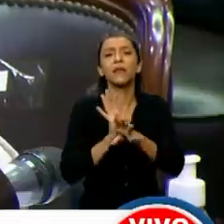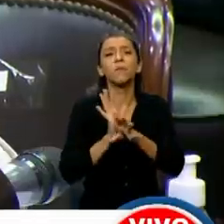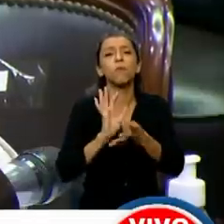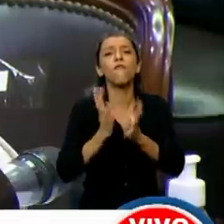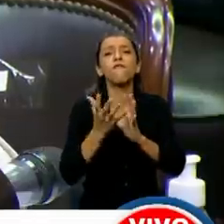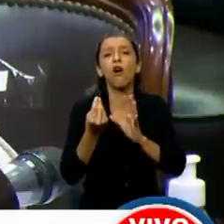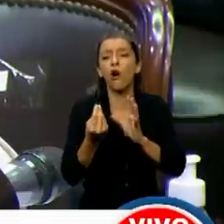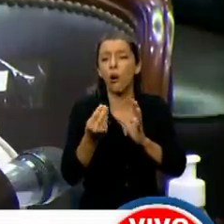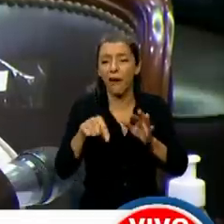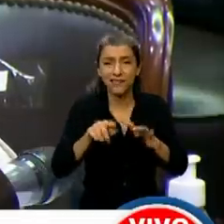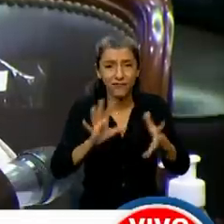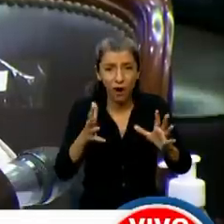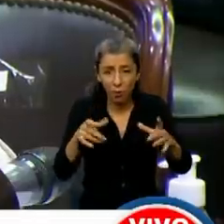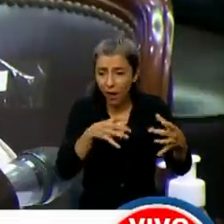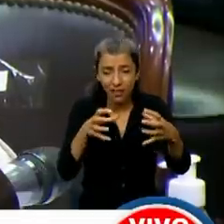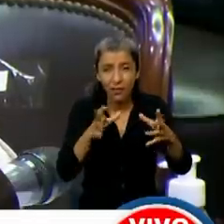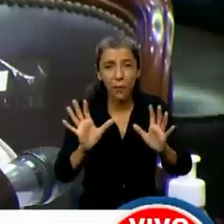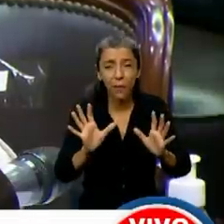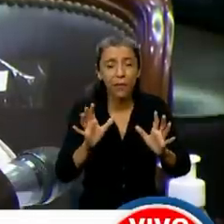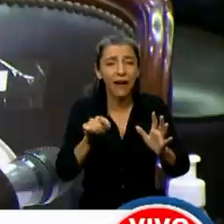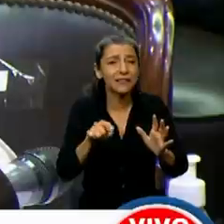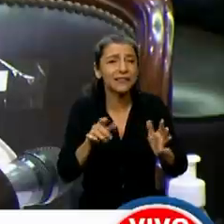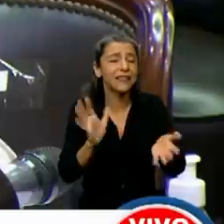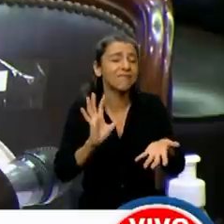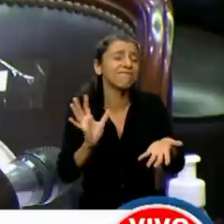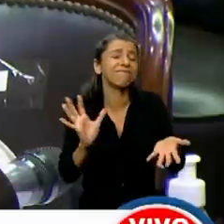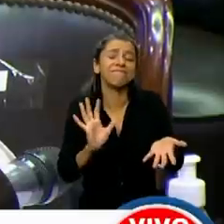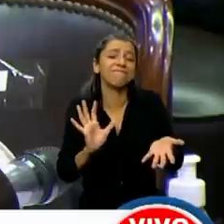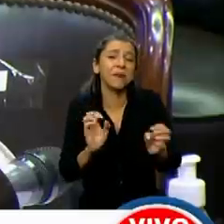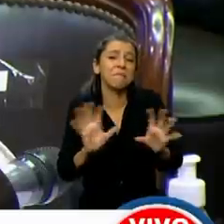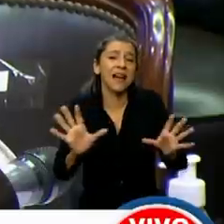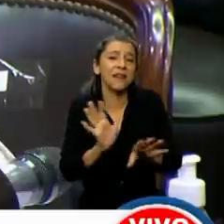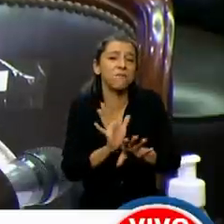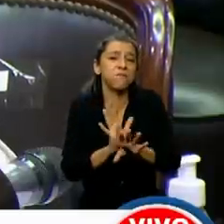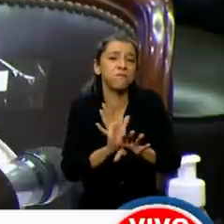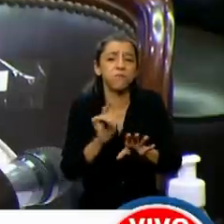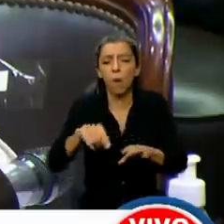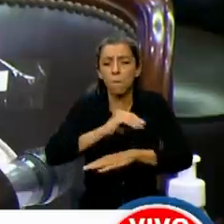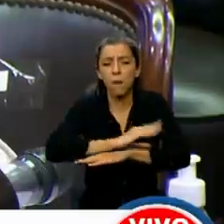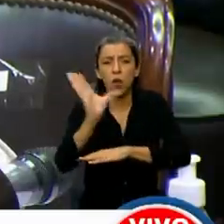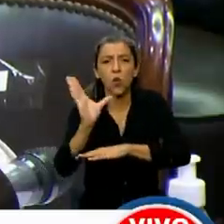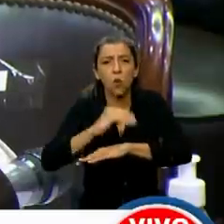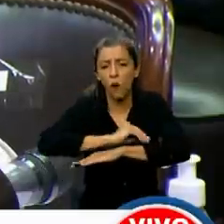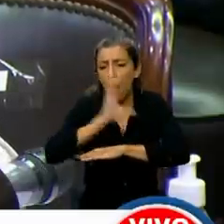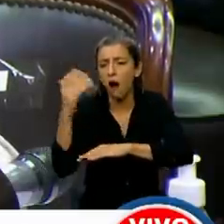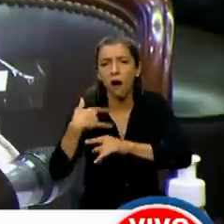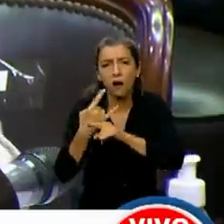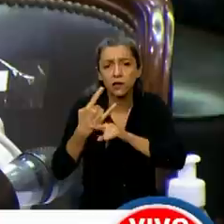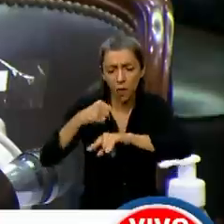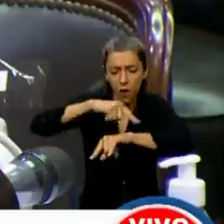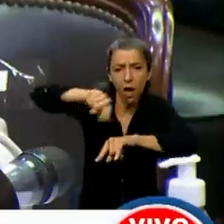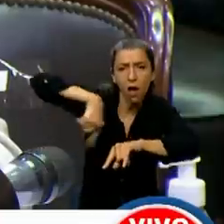debatimos y es que necesitamos terminar con este mecanismo de las sesiones de noche no podemos seguir